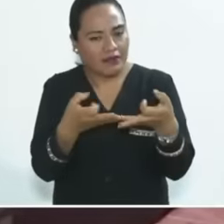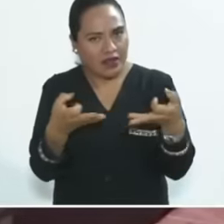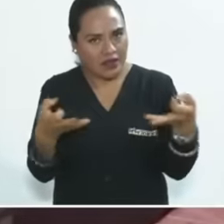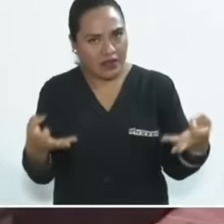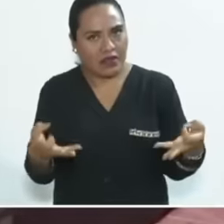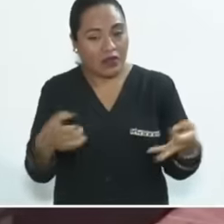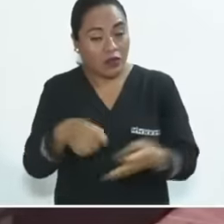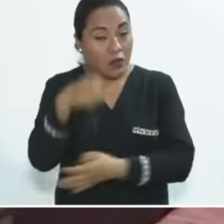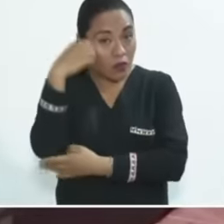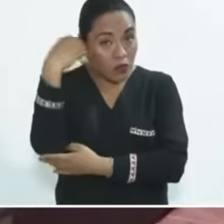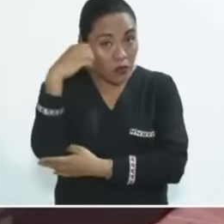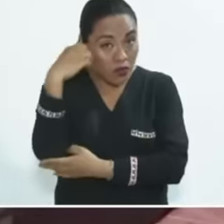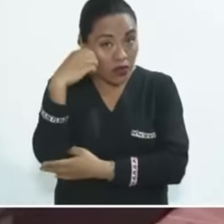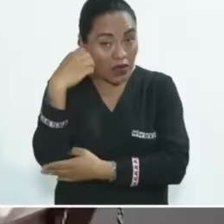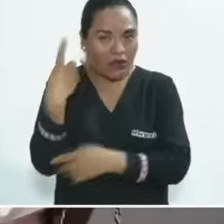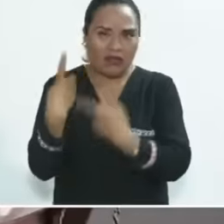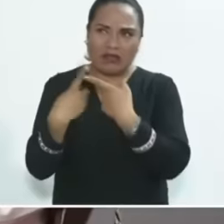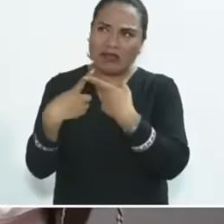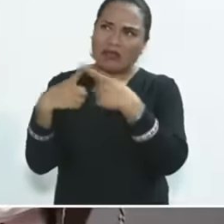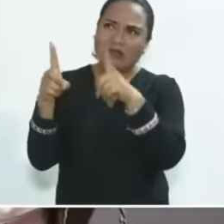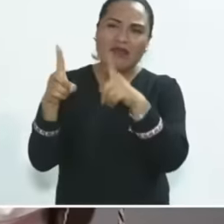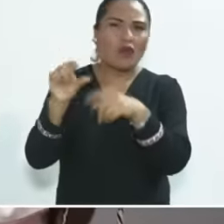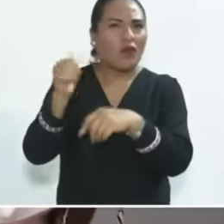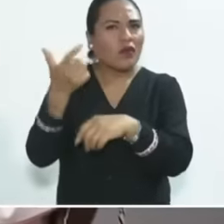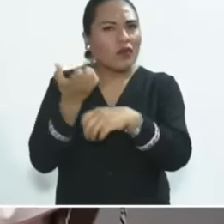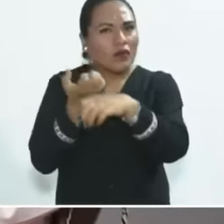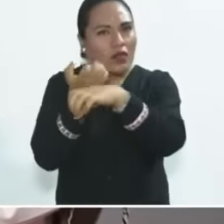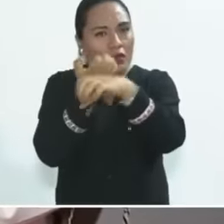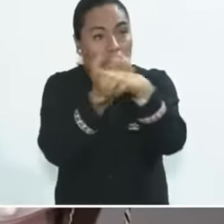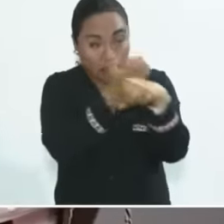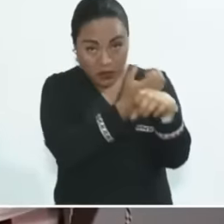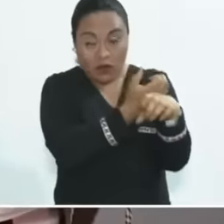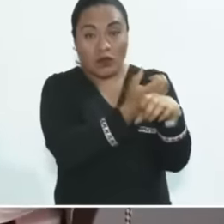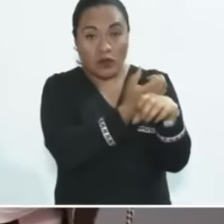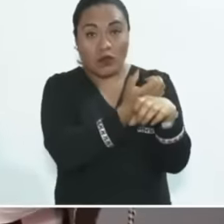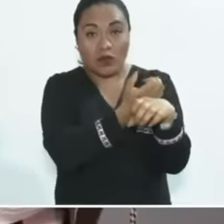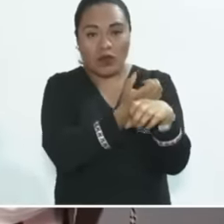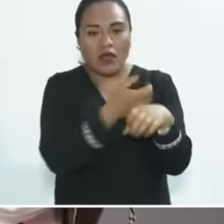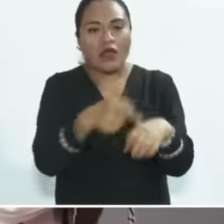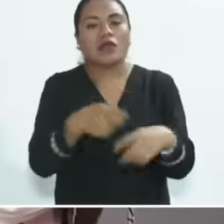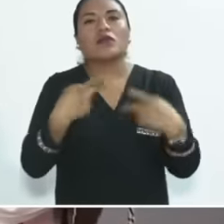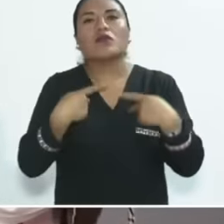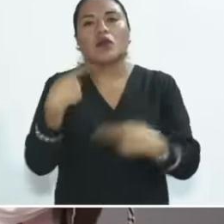en Oaxaca, a diferencia de otros estados, es comunal